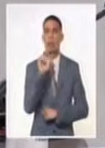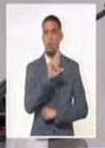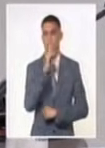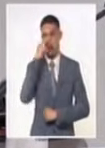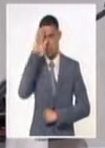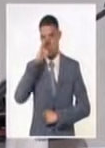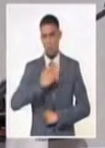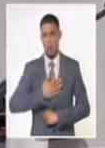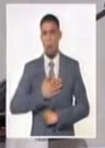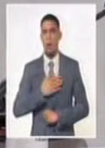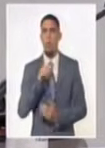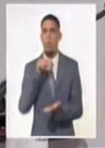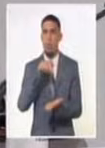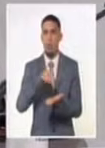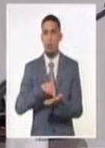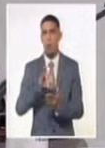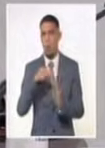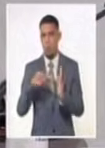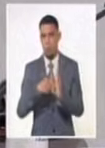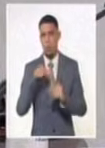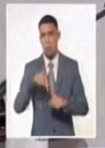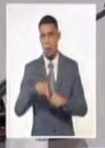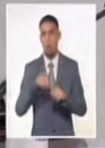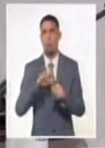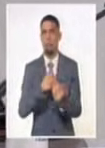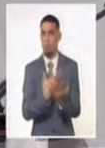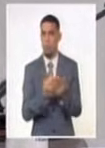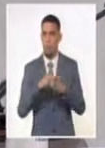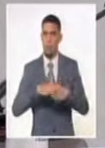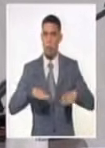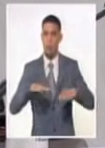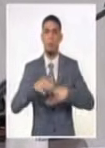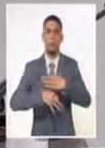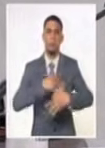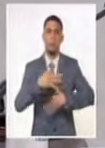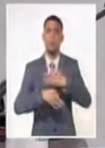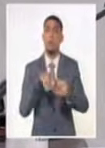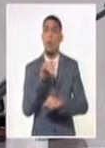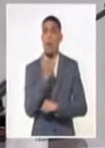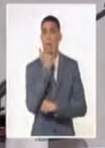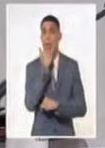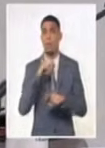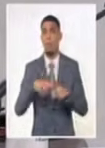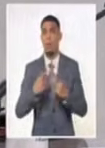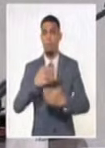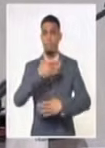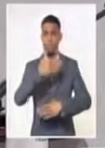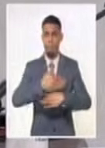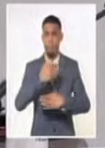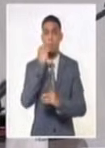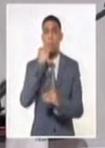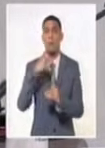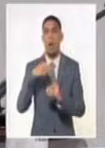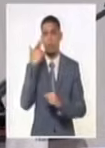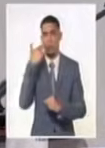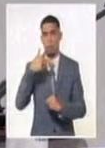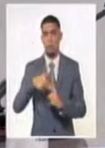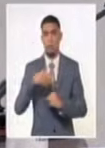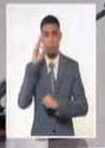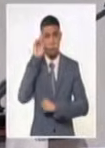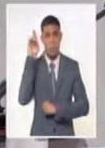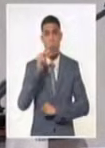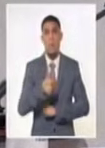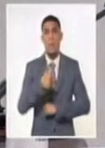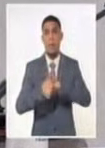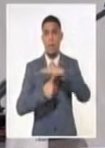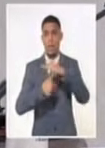uno de los sectores que también se ha visto impactado por esta realidad y como informó el presidente en su comparecencia de la